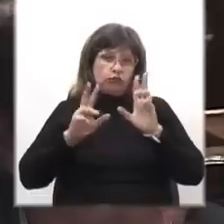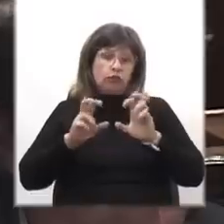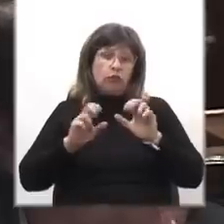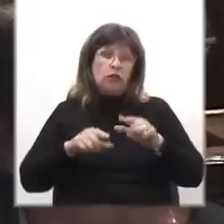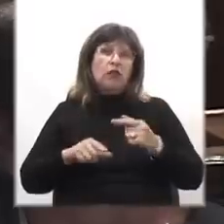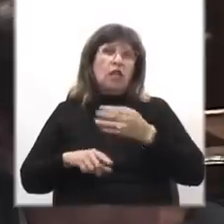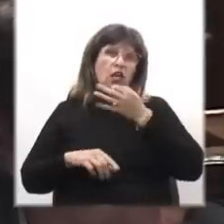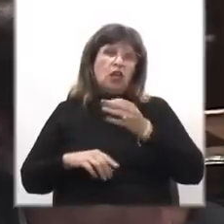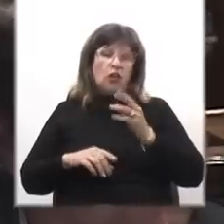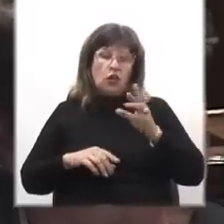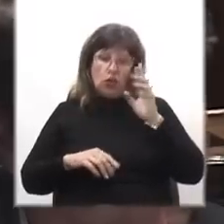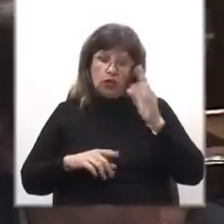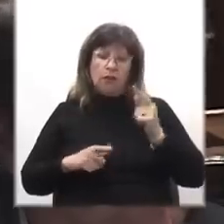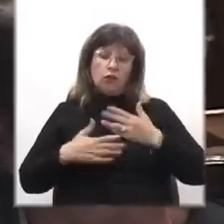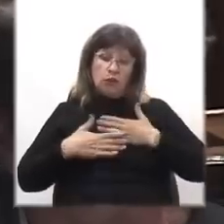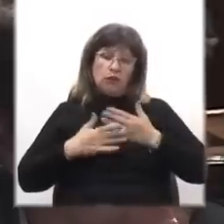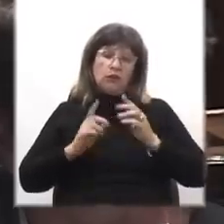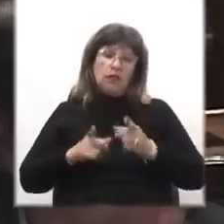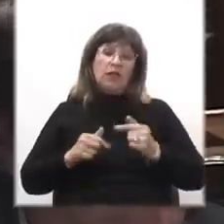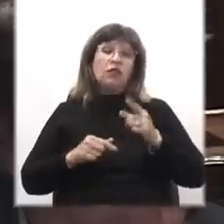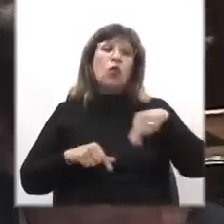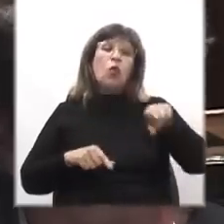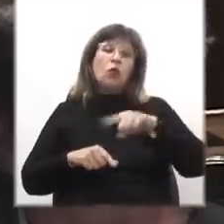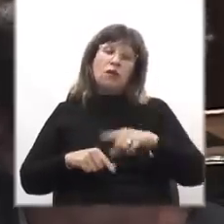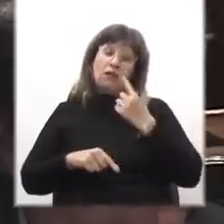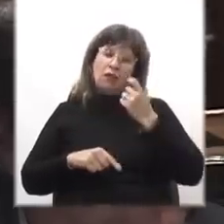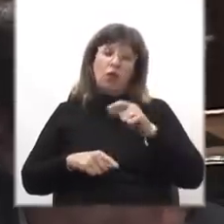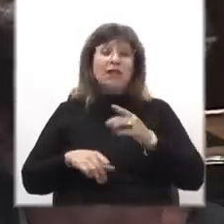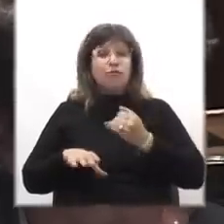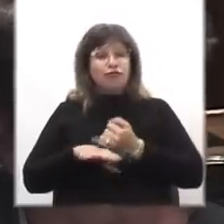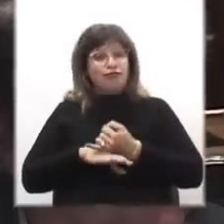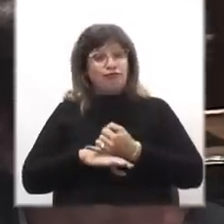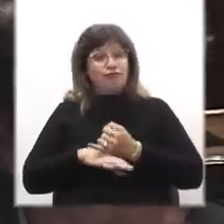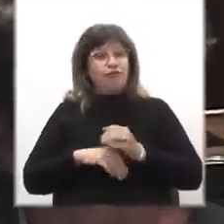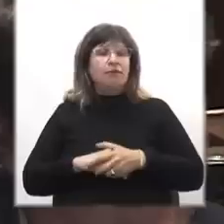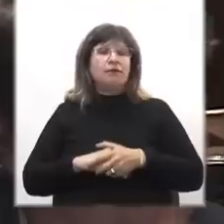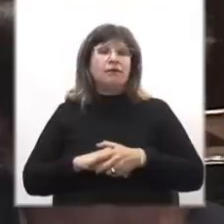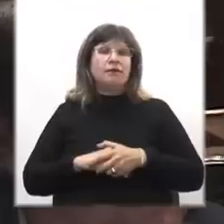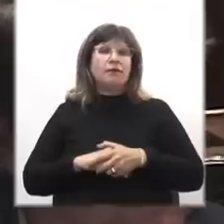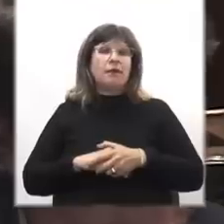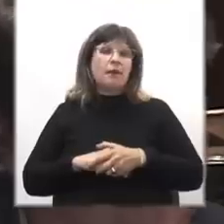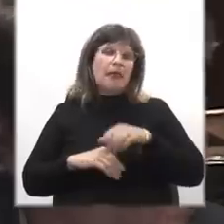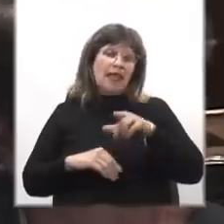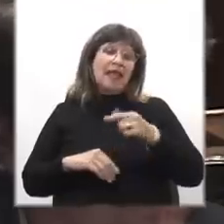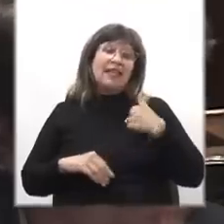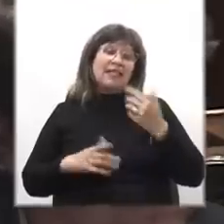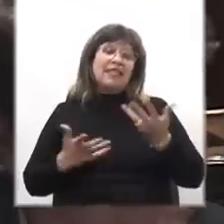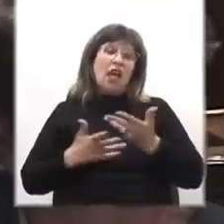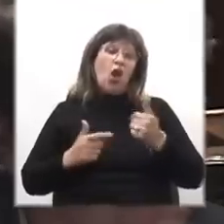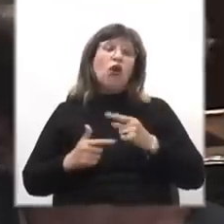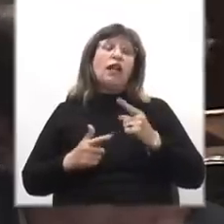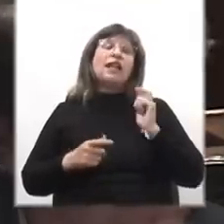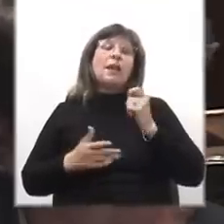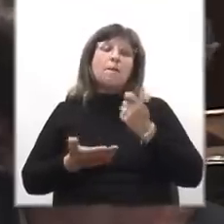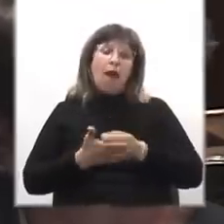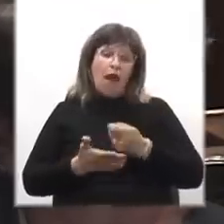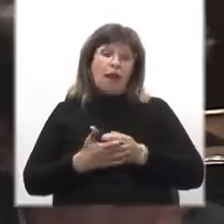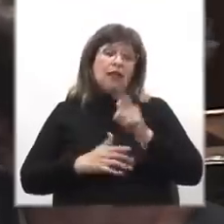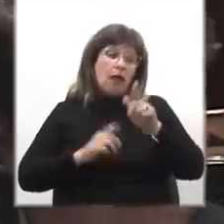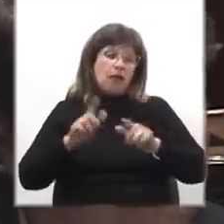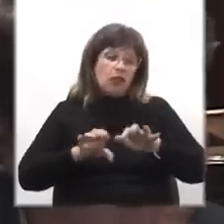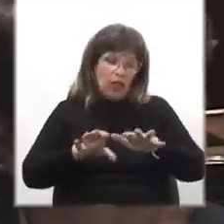con respeto y también con afecto, se den cuenta que eso fue un error. Y que el error lo está pagando la gente que vive en esas